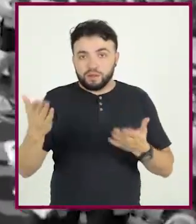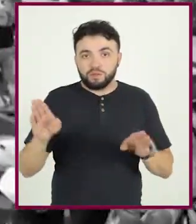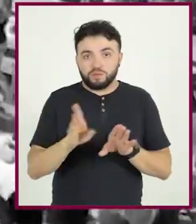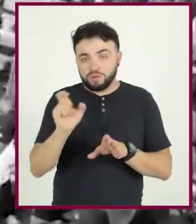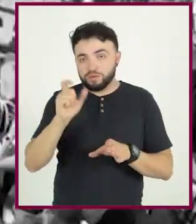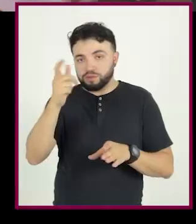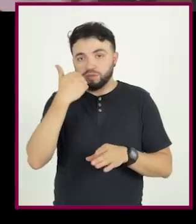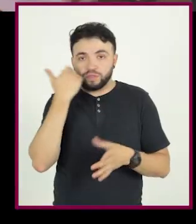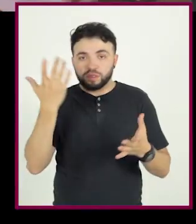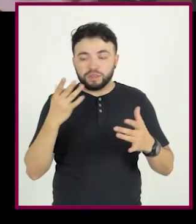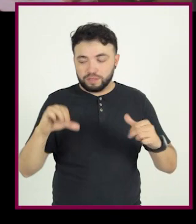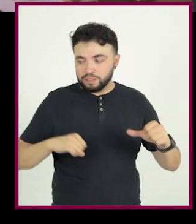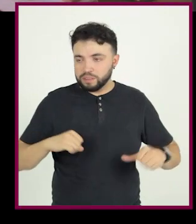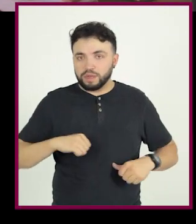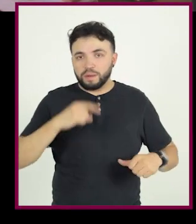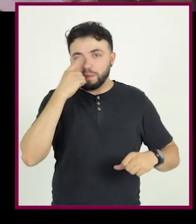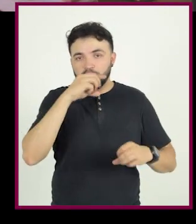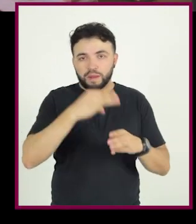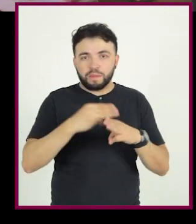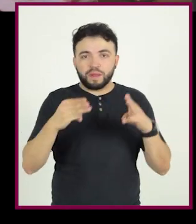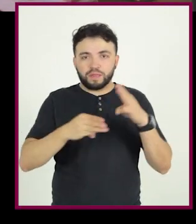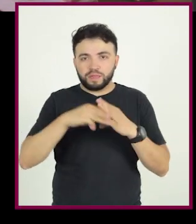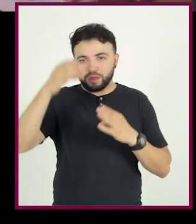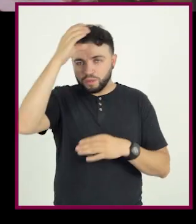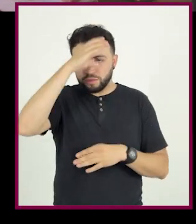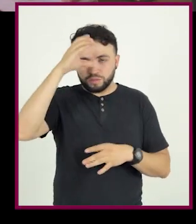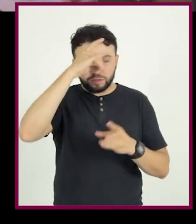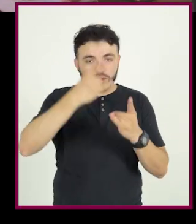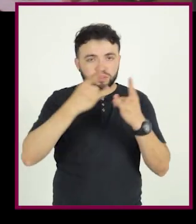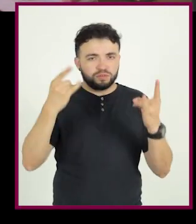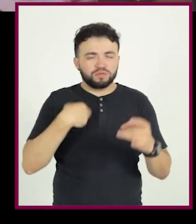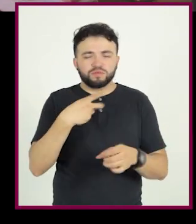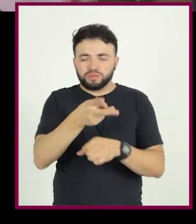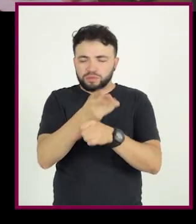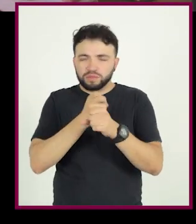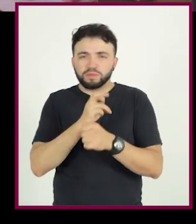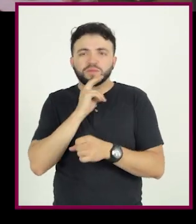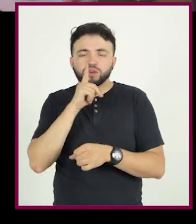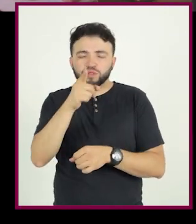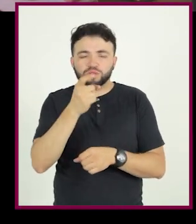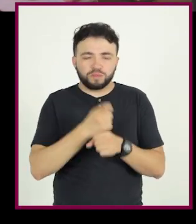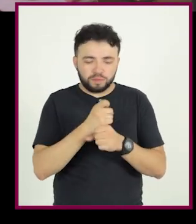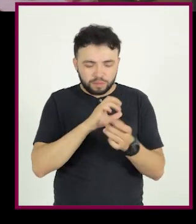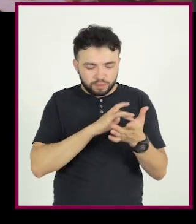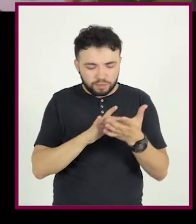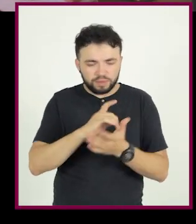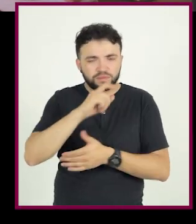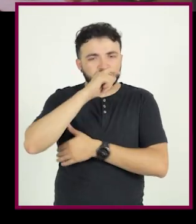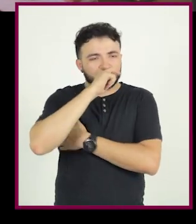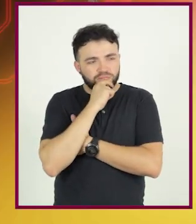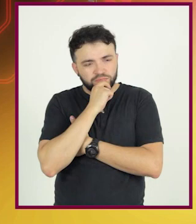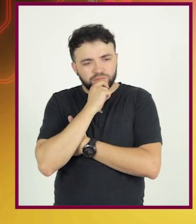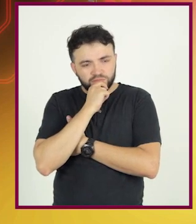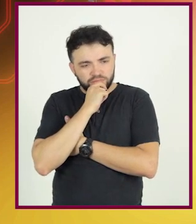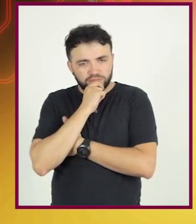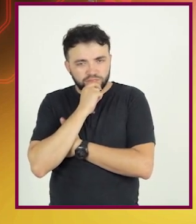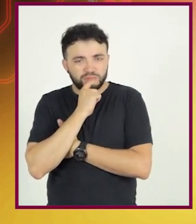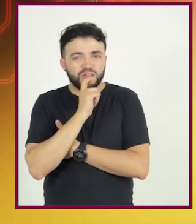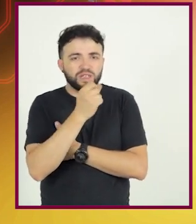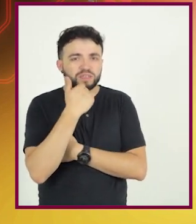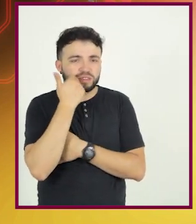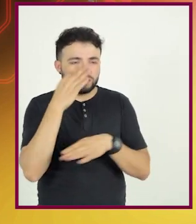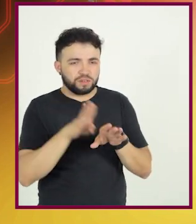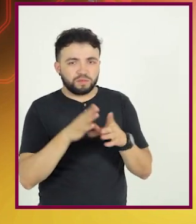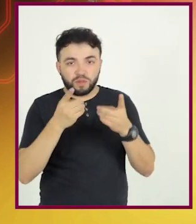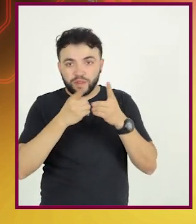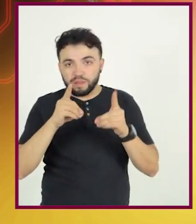ese país. Así que la próxima vez que realices alguna actividad para la materia de conciencia histórica, te invitamos